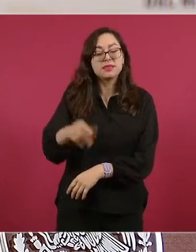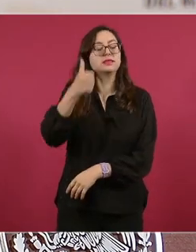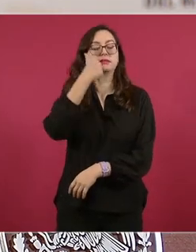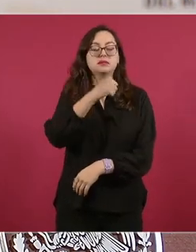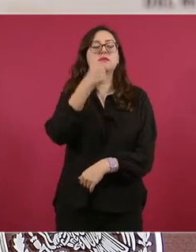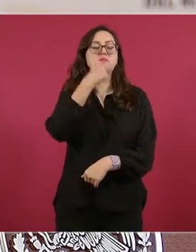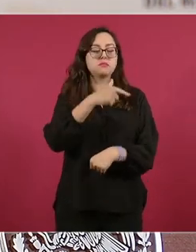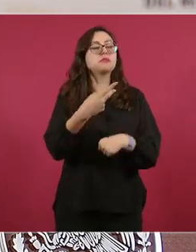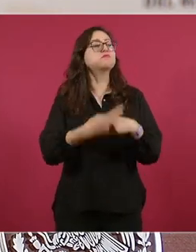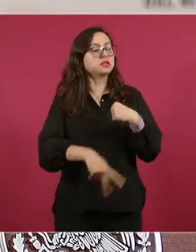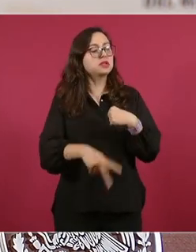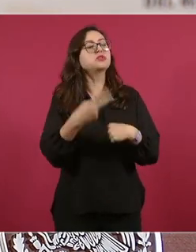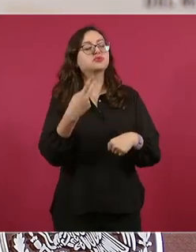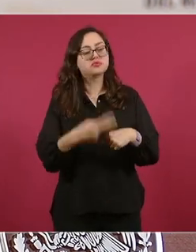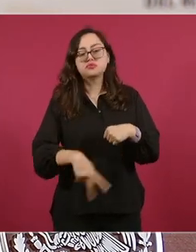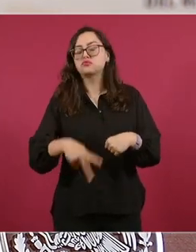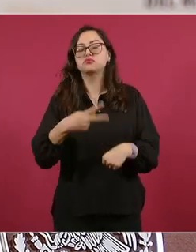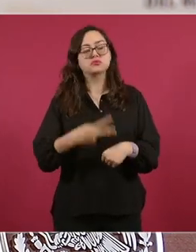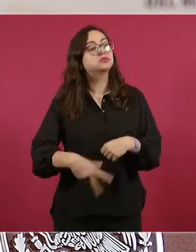Siempre.